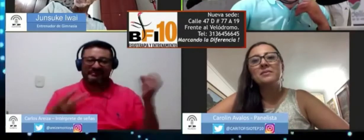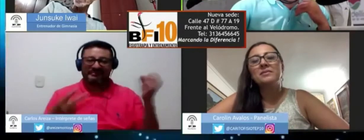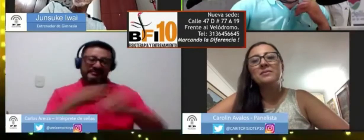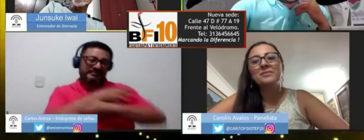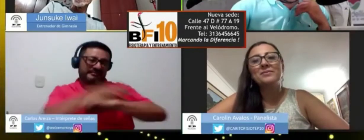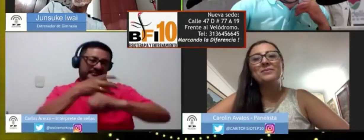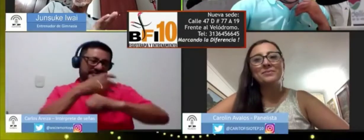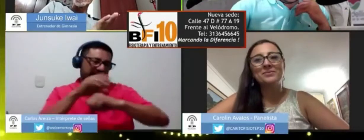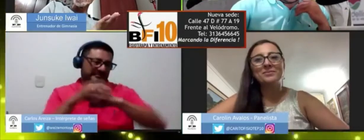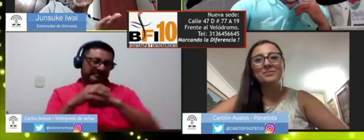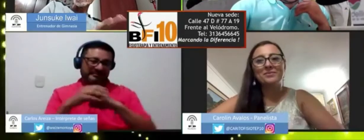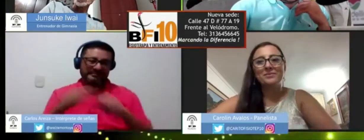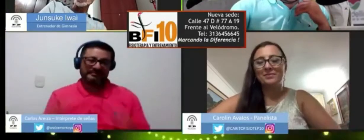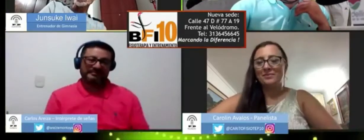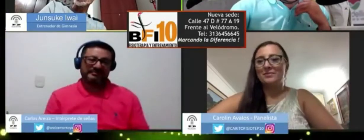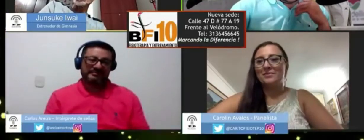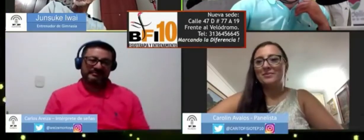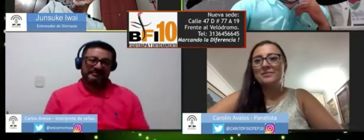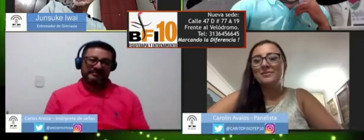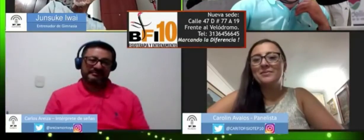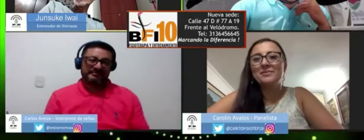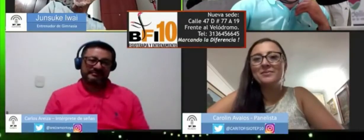Entonces ella escogió